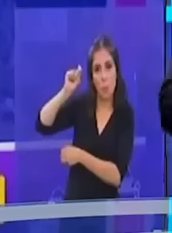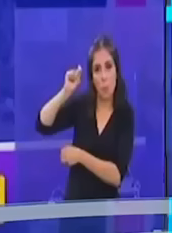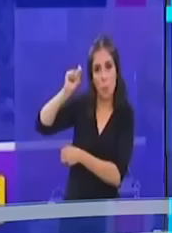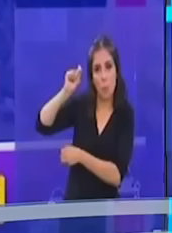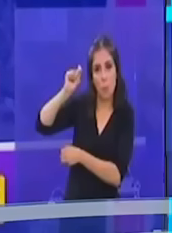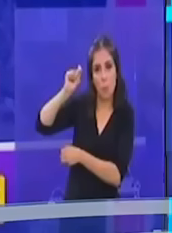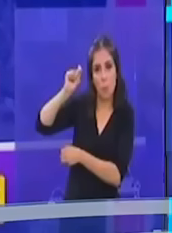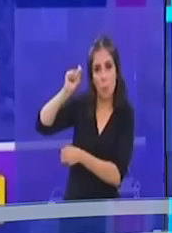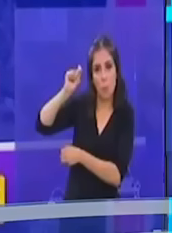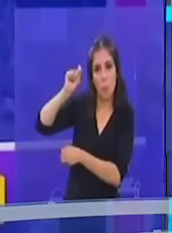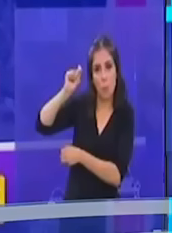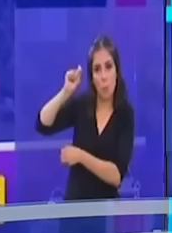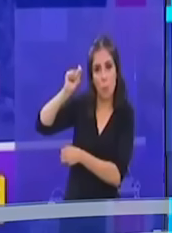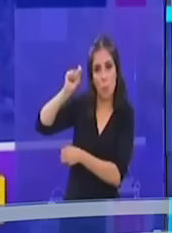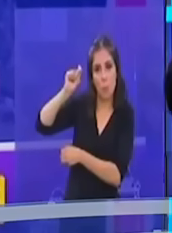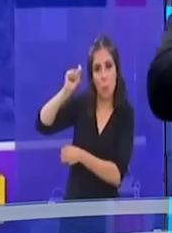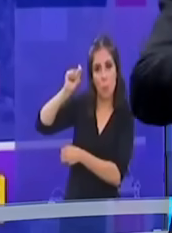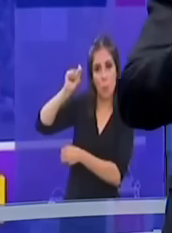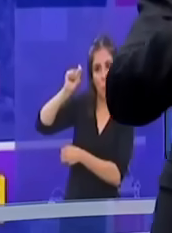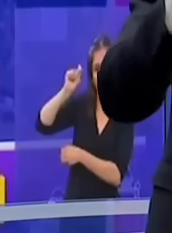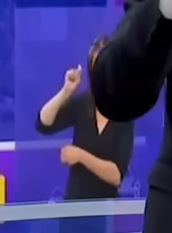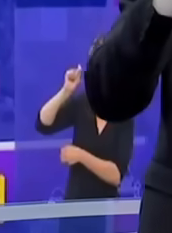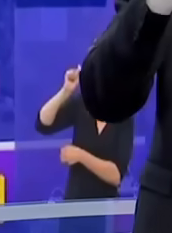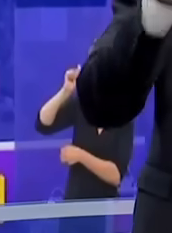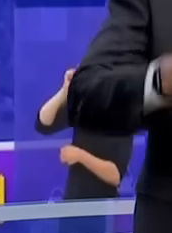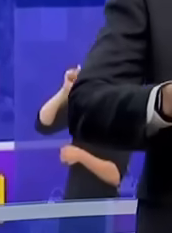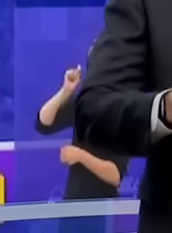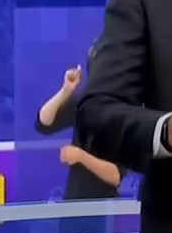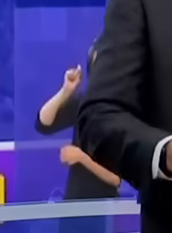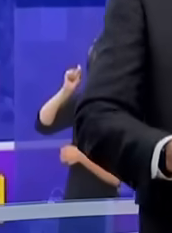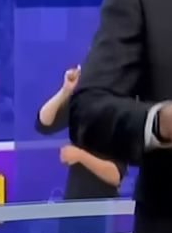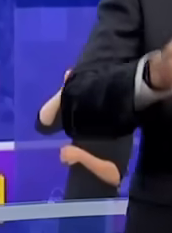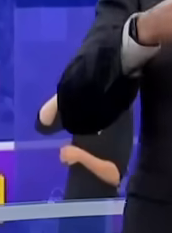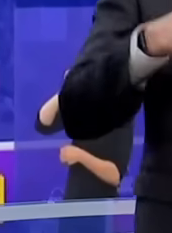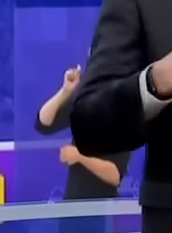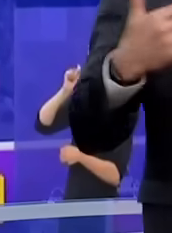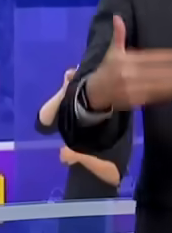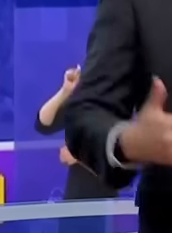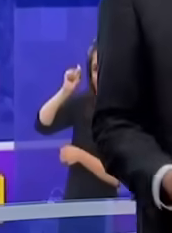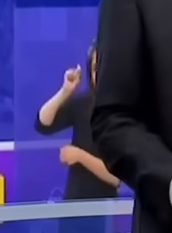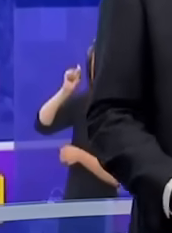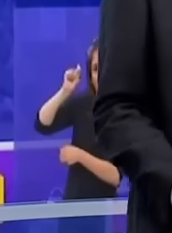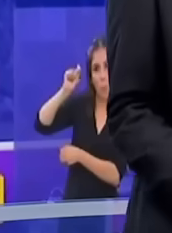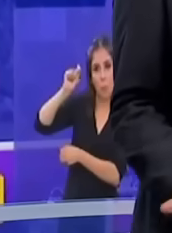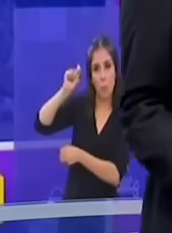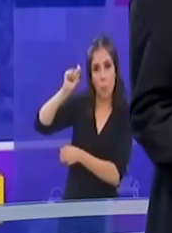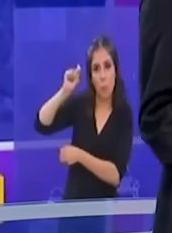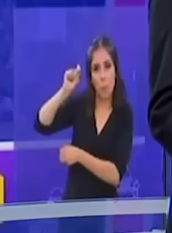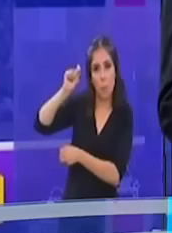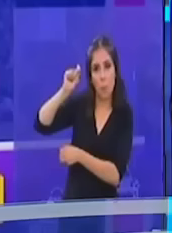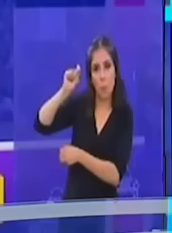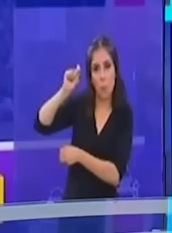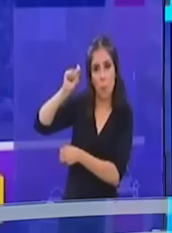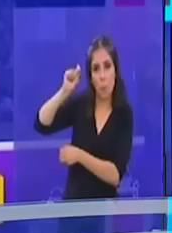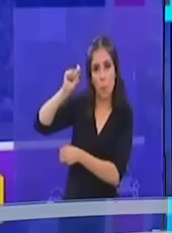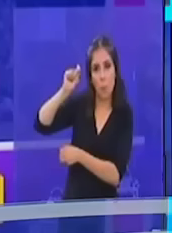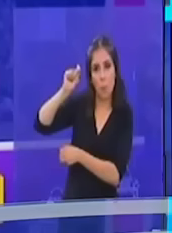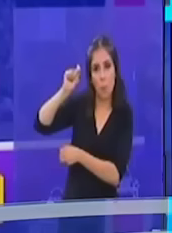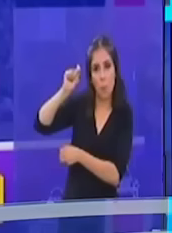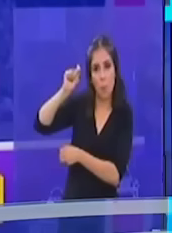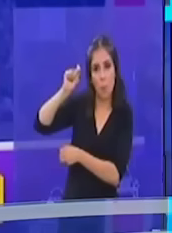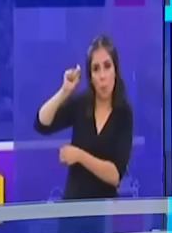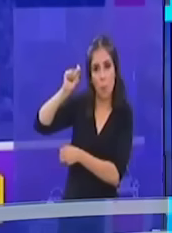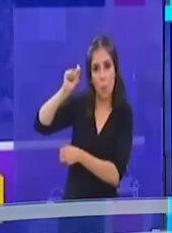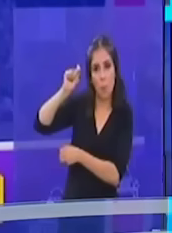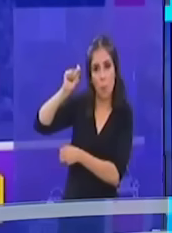La verdad es que es un ejemplo, ¿eh? Es un ejemplo. Ojalá y se repitan estos gestos de solidaridad. Y bueno, pues ya lo que le queda a la candidata,